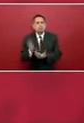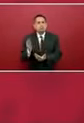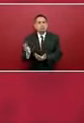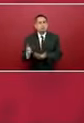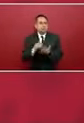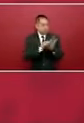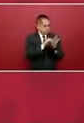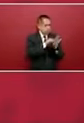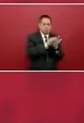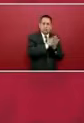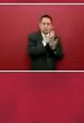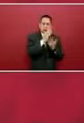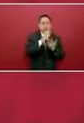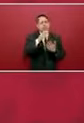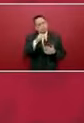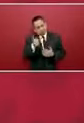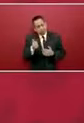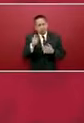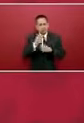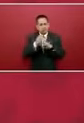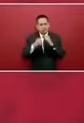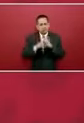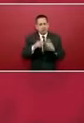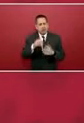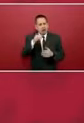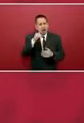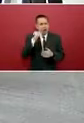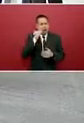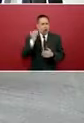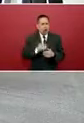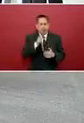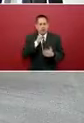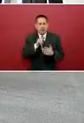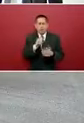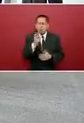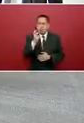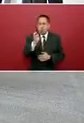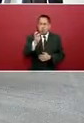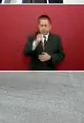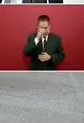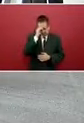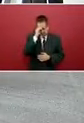y otro tipo de irregularidades. Entonces, la decisión es